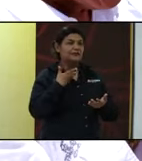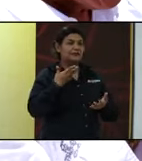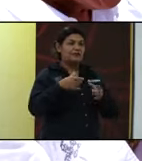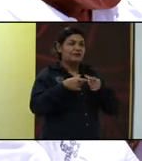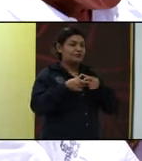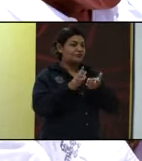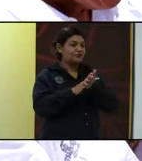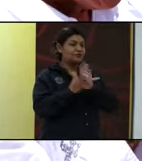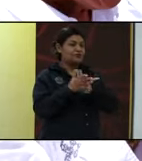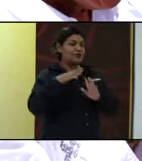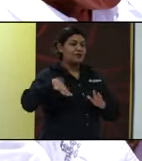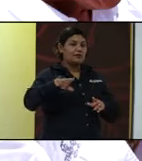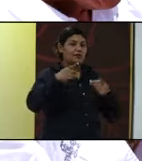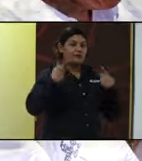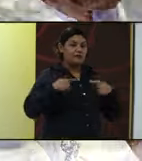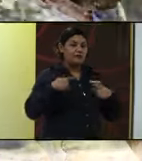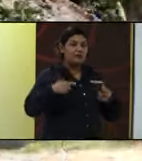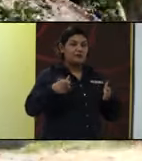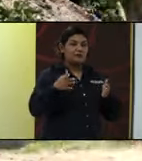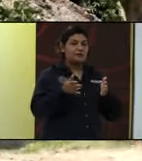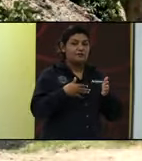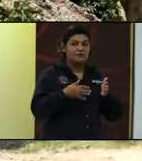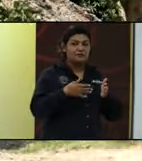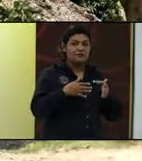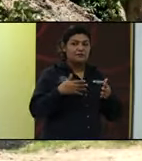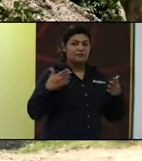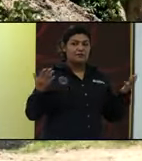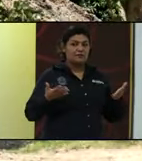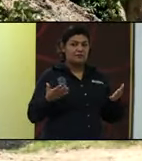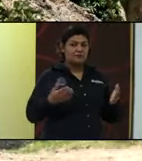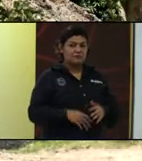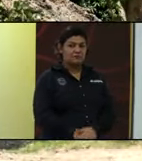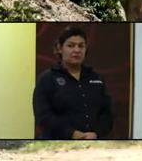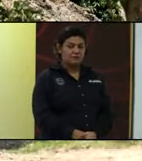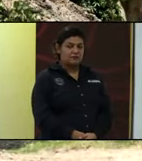albergue, se puso a cocinarles.